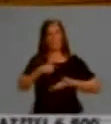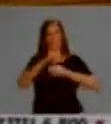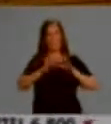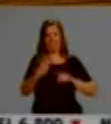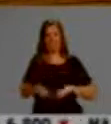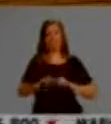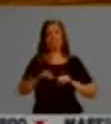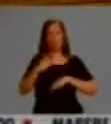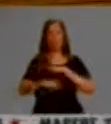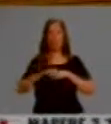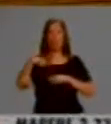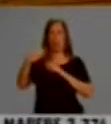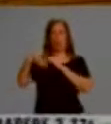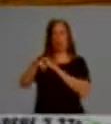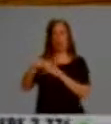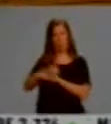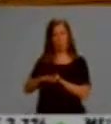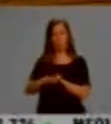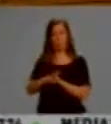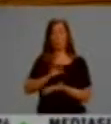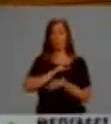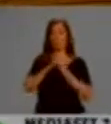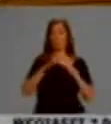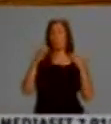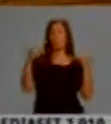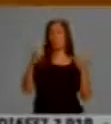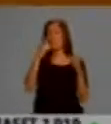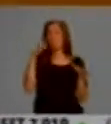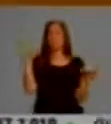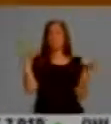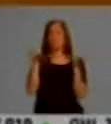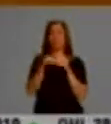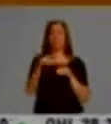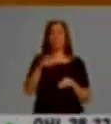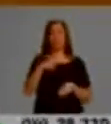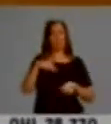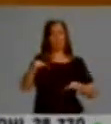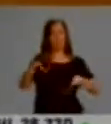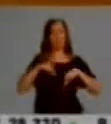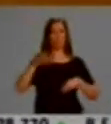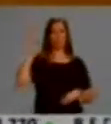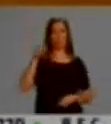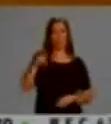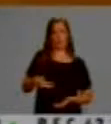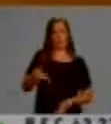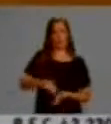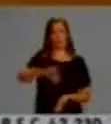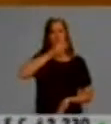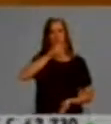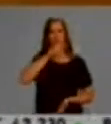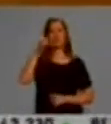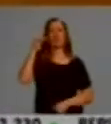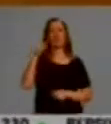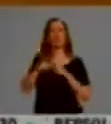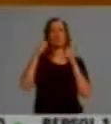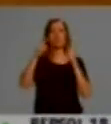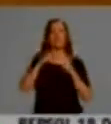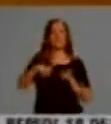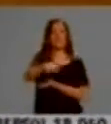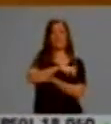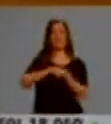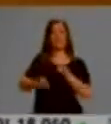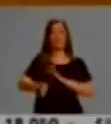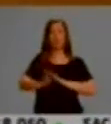censura y sus consecuencias. Señorías, en suma, he aceptado comparecer para evitar que los